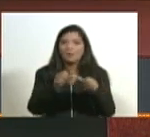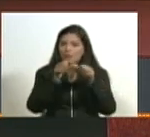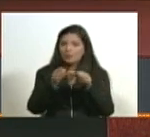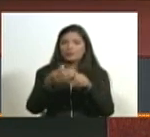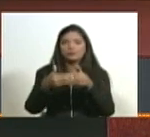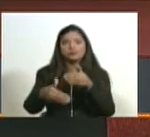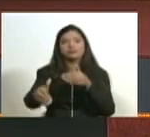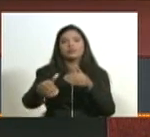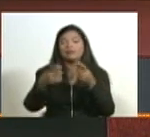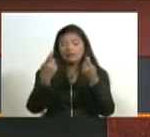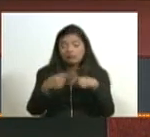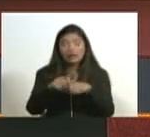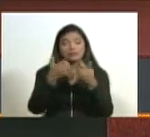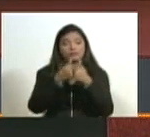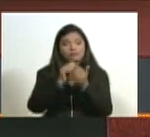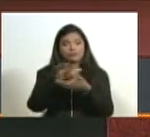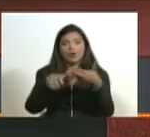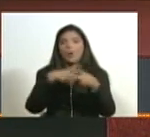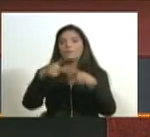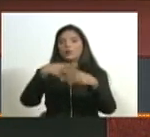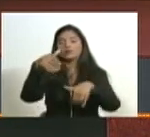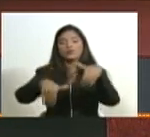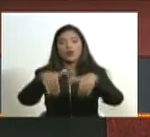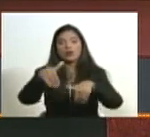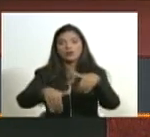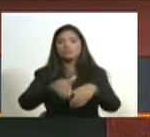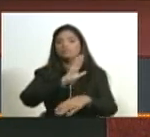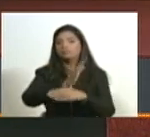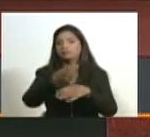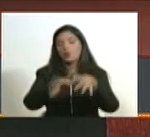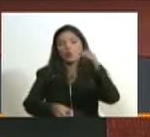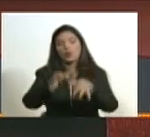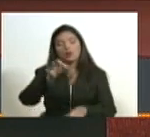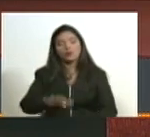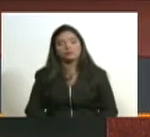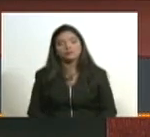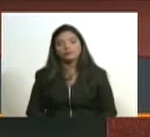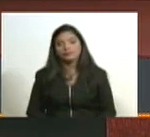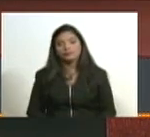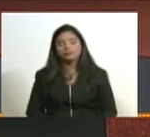de su intento de sabotaje del proceso electoral y será juzgado.